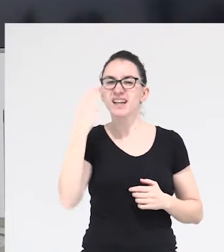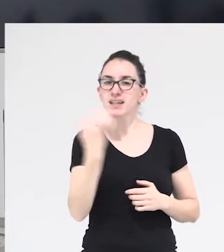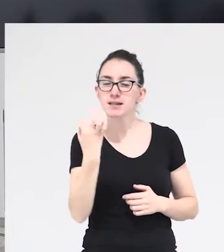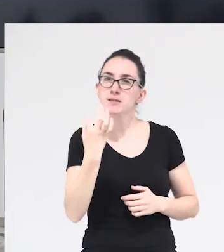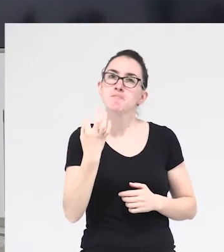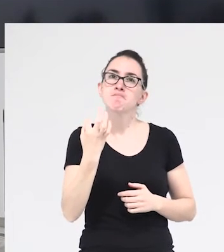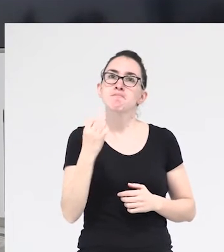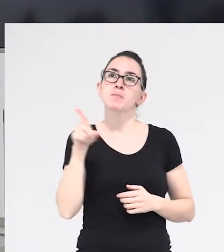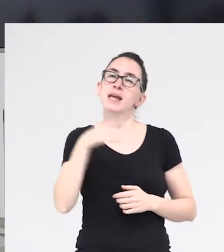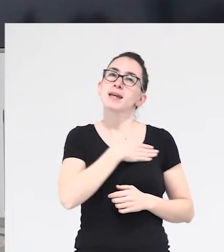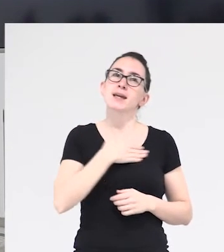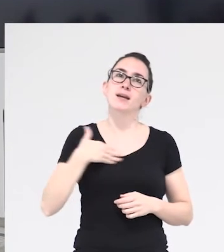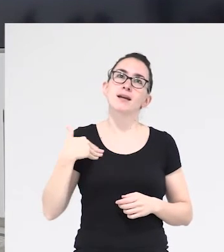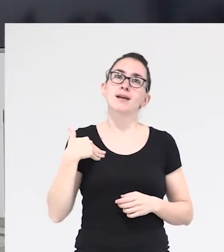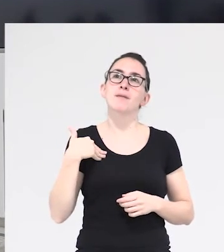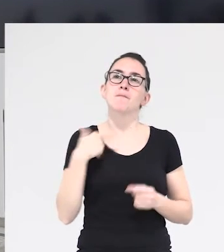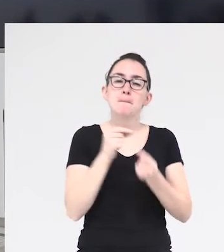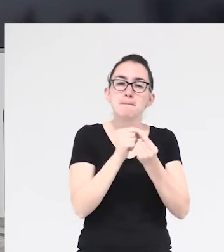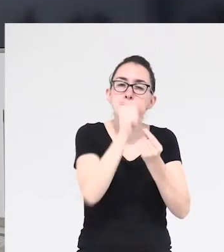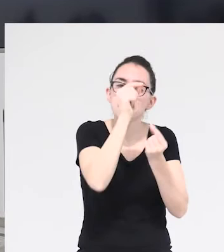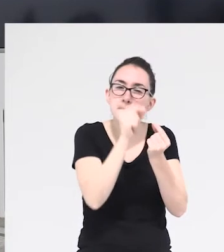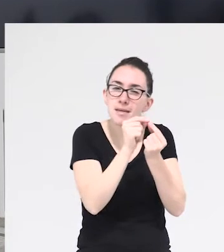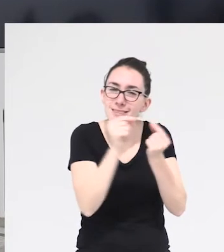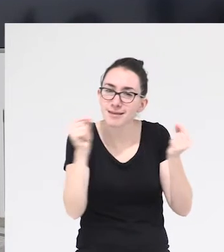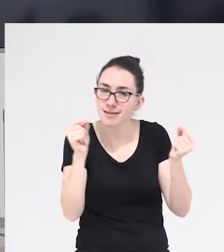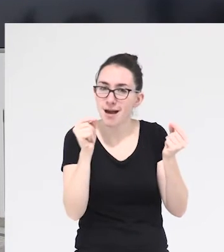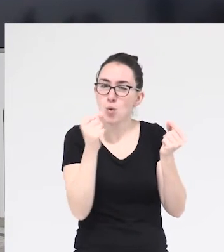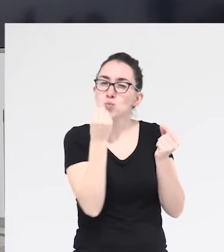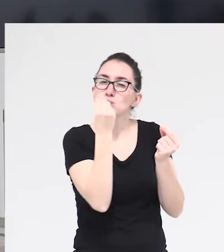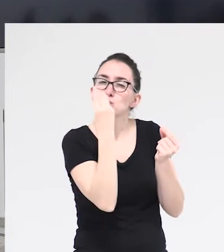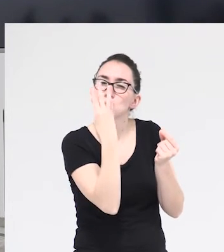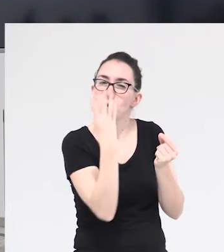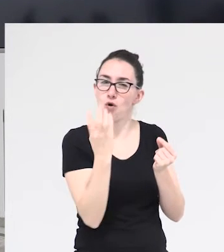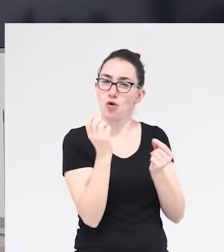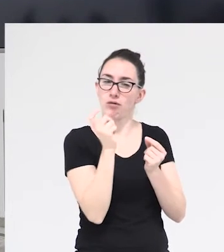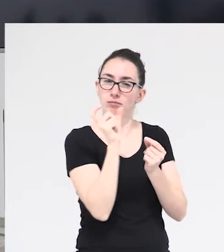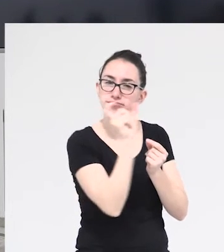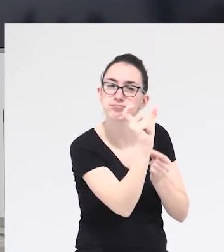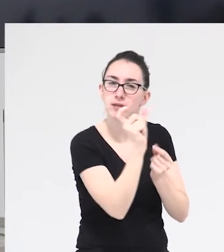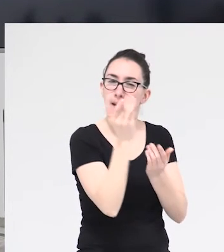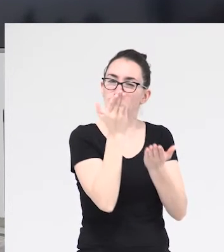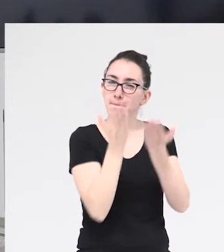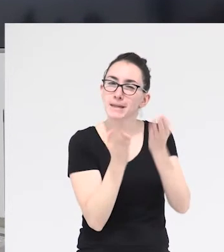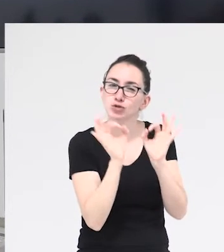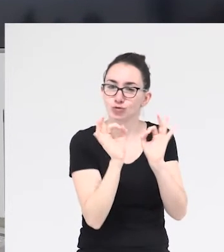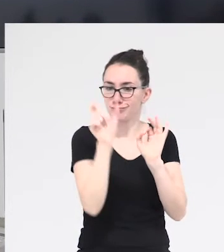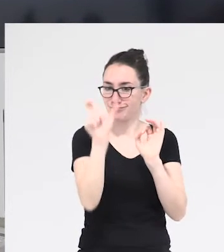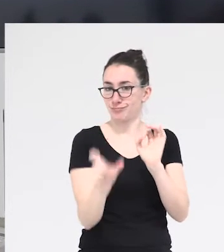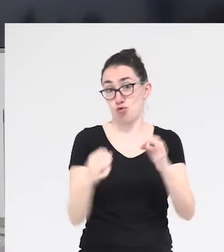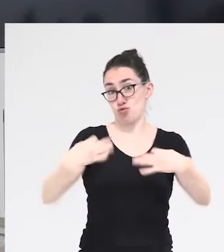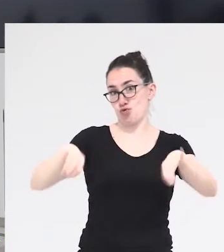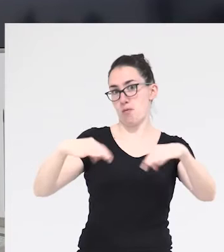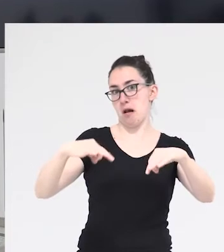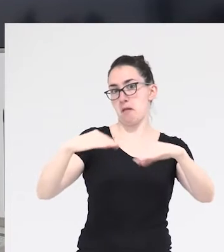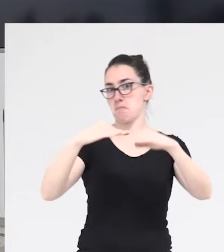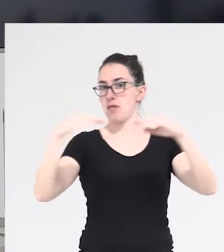encontrar cuál era la medición, cuál era el número, el peso que tenía que tener ese hombre medio. Él estaba obsesionado